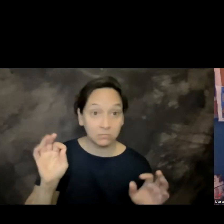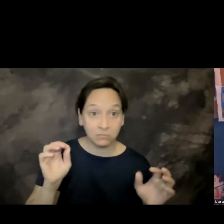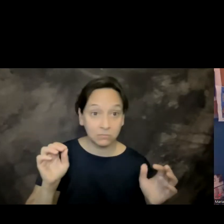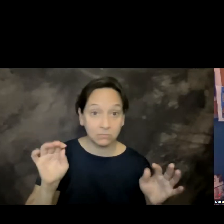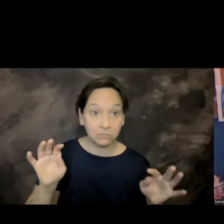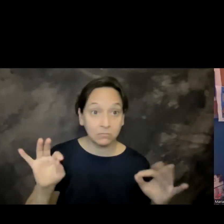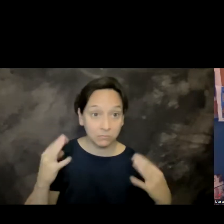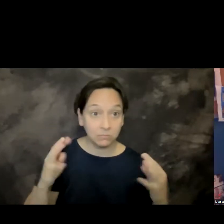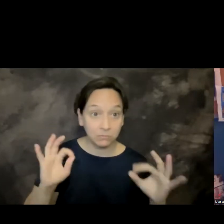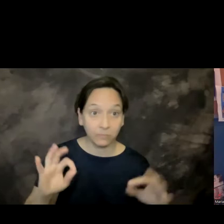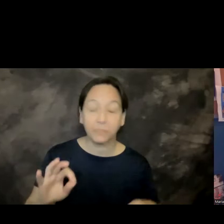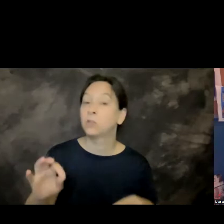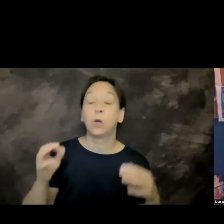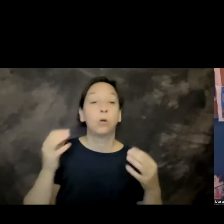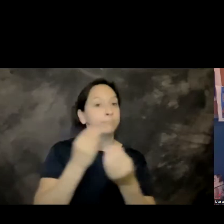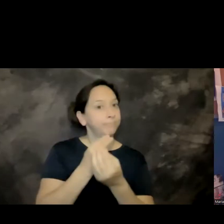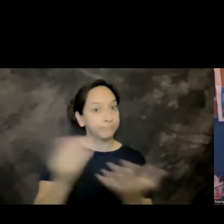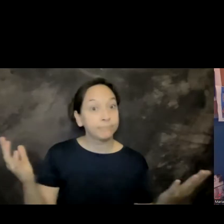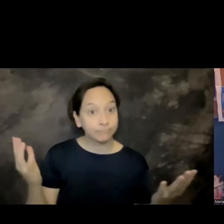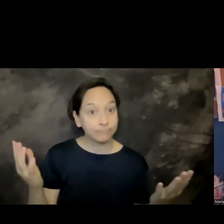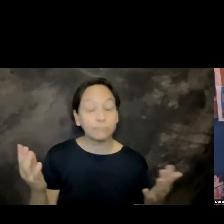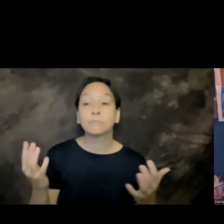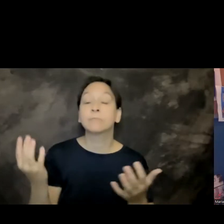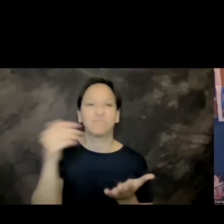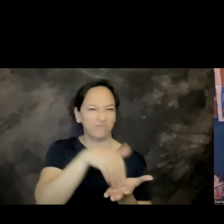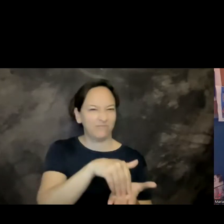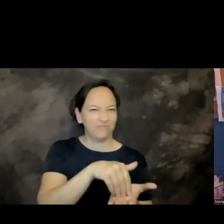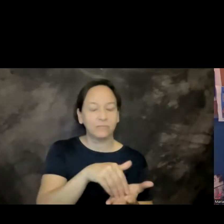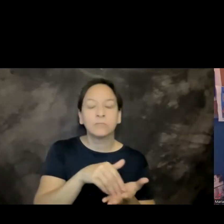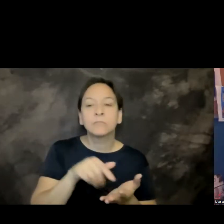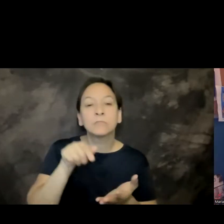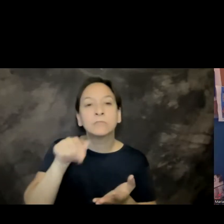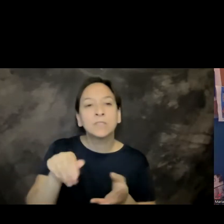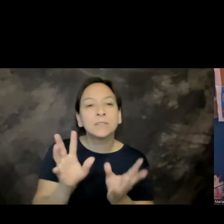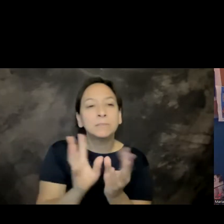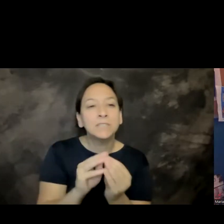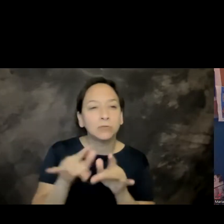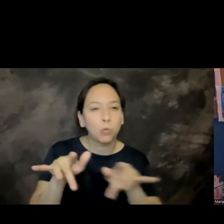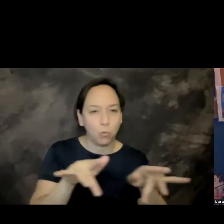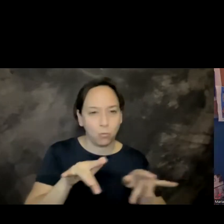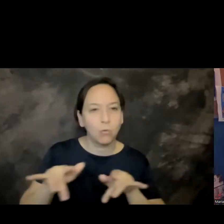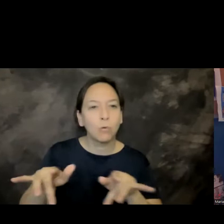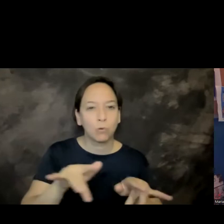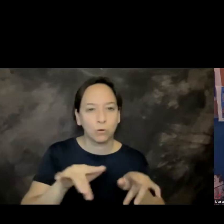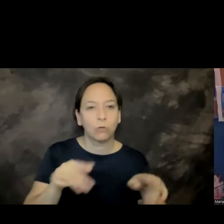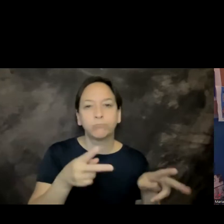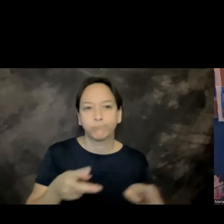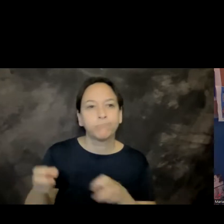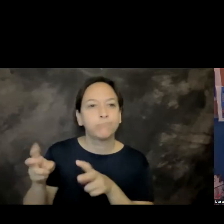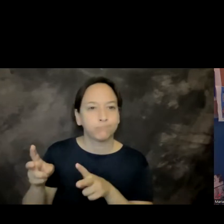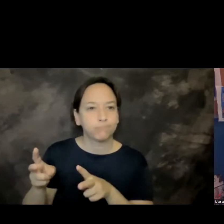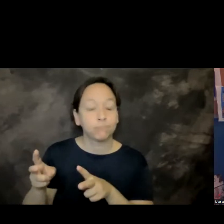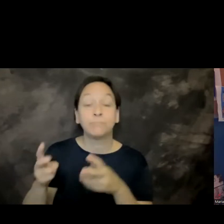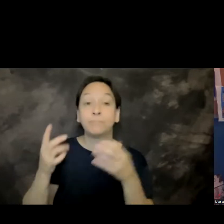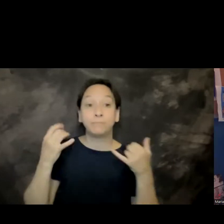very quickly, this meeting is being recorded. If you didn't hear that already, we have ASL interpretation on the screen.